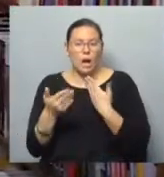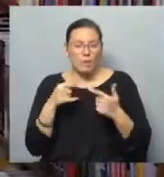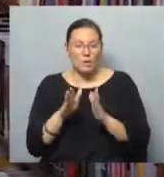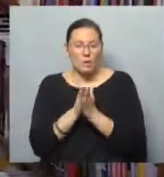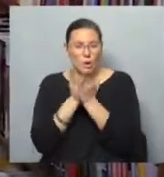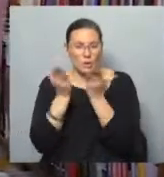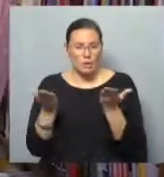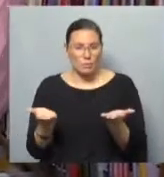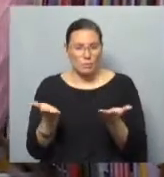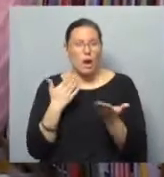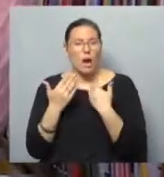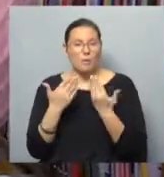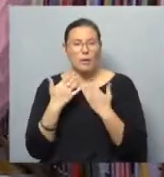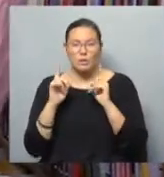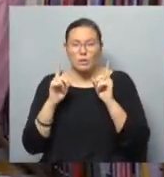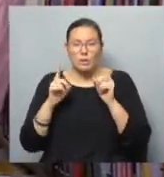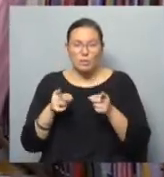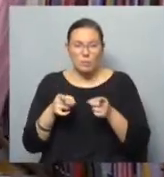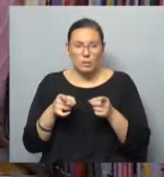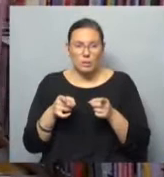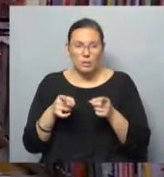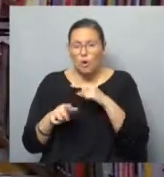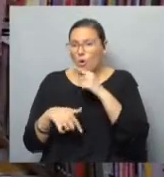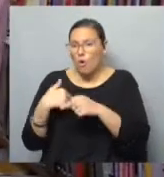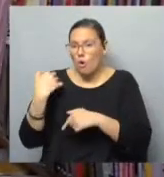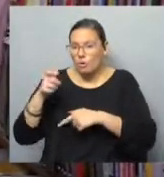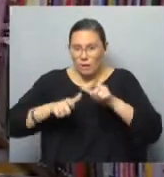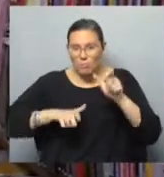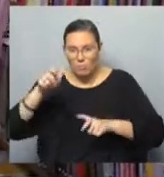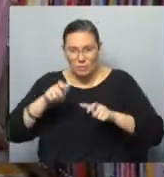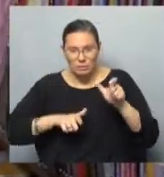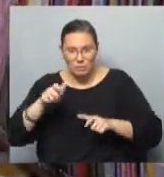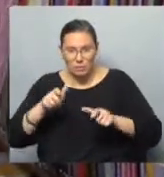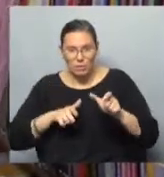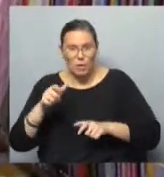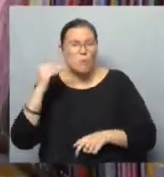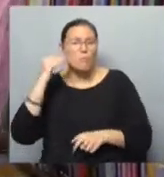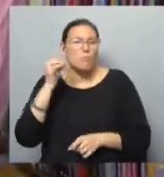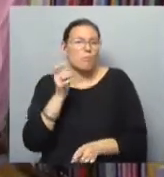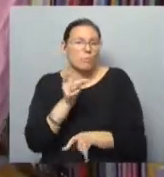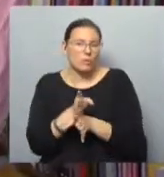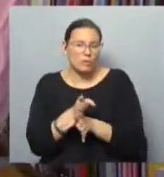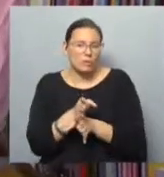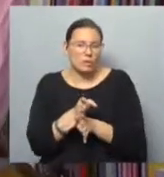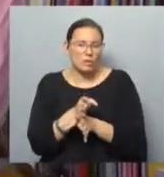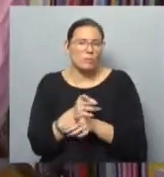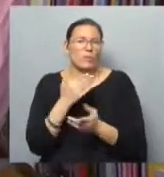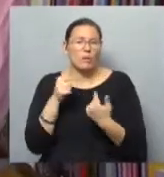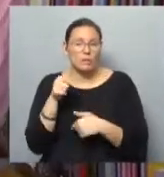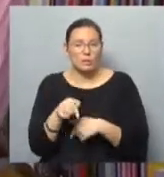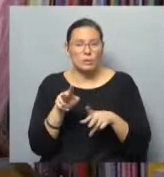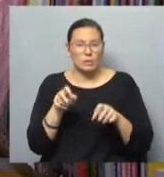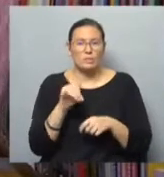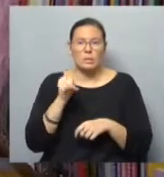y conversando también con otras personas, otros profesionales acerca de todo